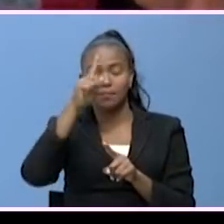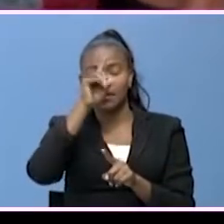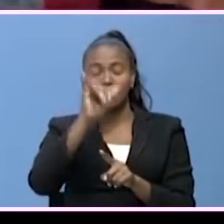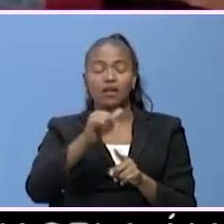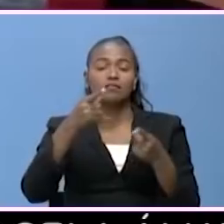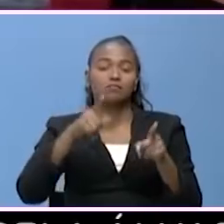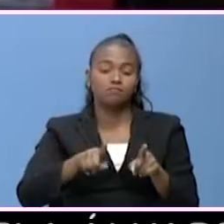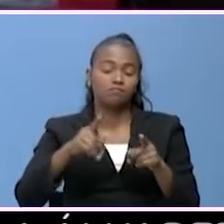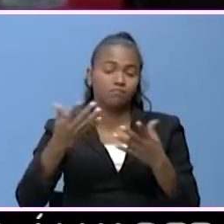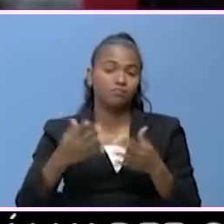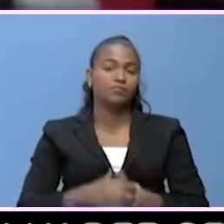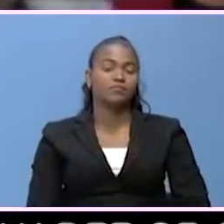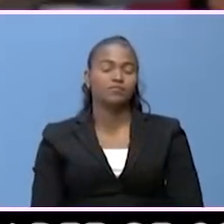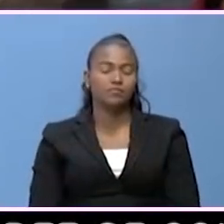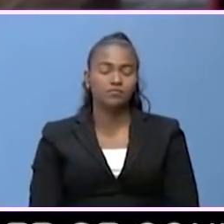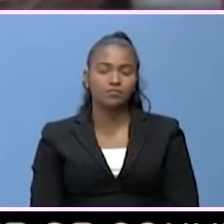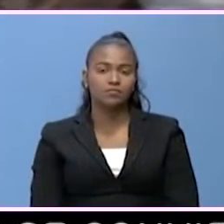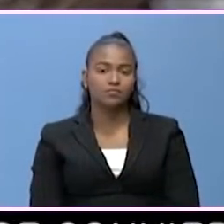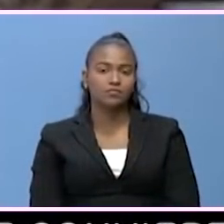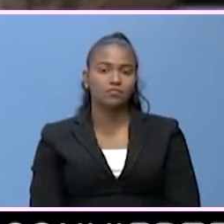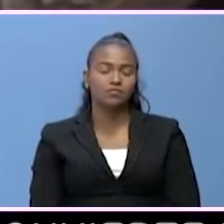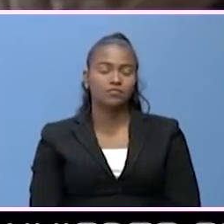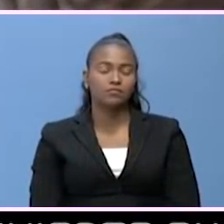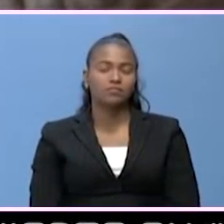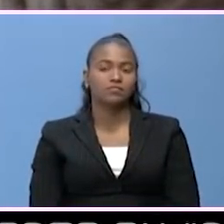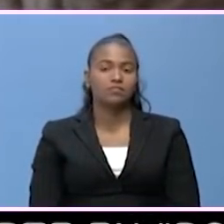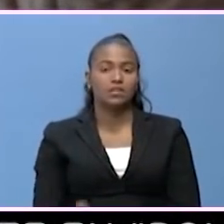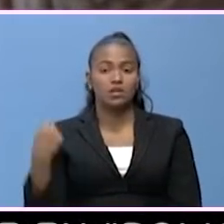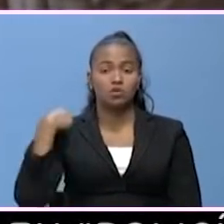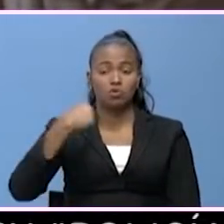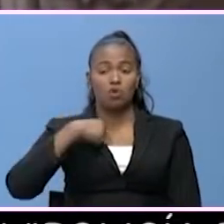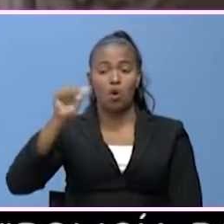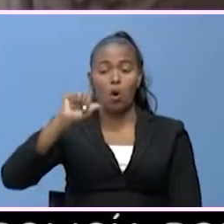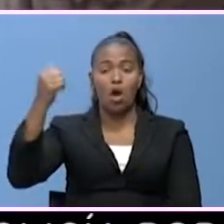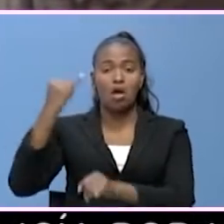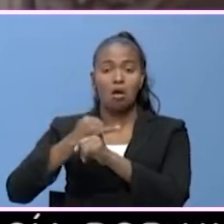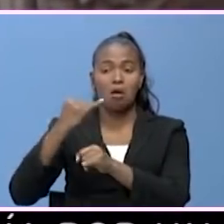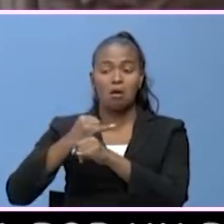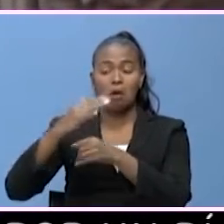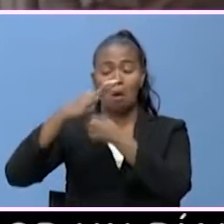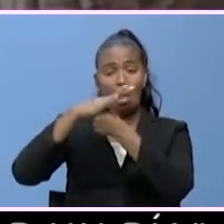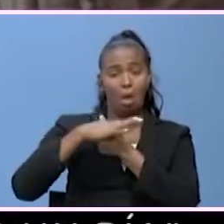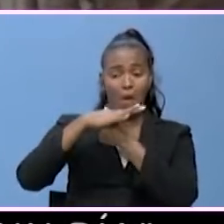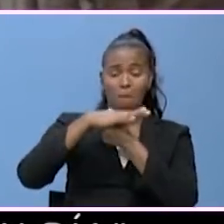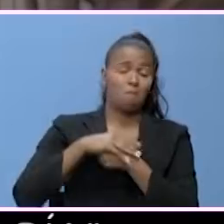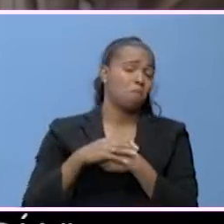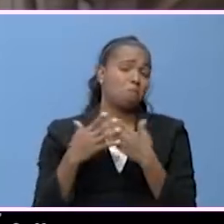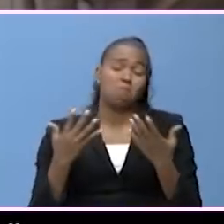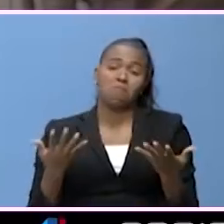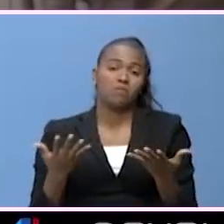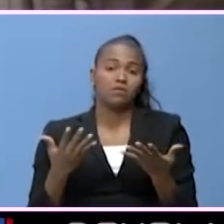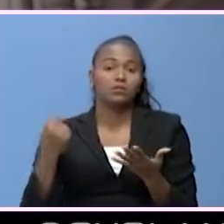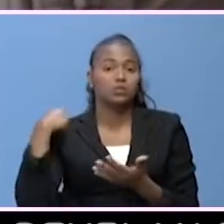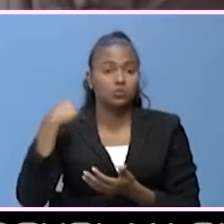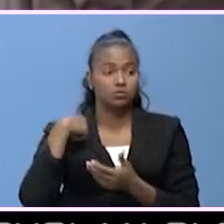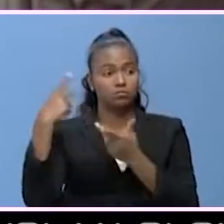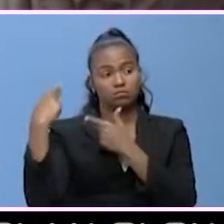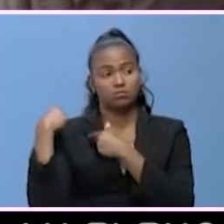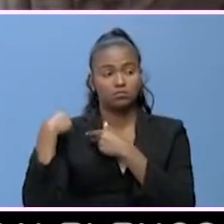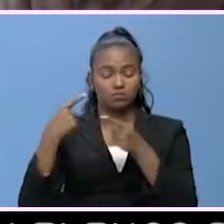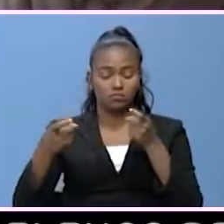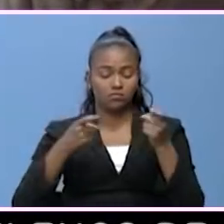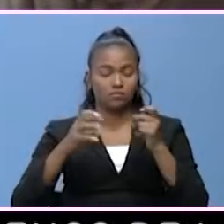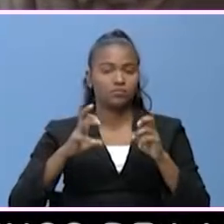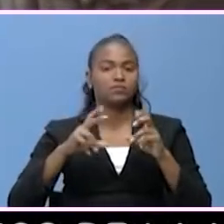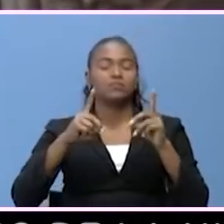el particular. A nosotros no nos mueve ninguna presión de ningún sector. Obviamente, como organismo rector de la